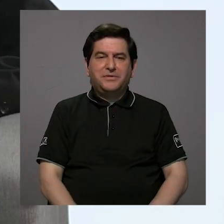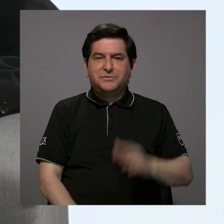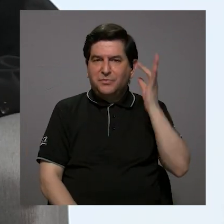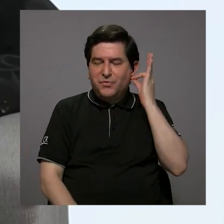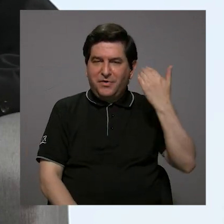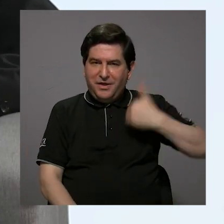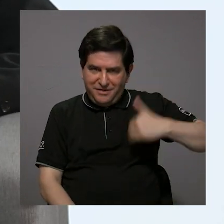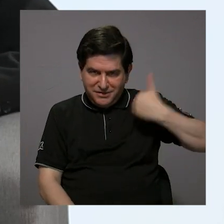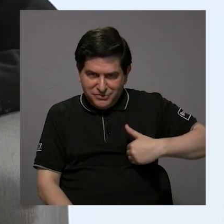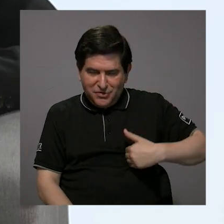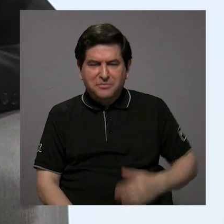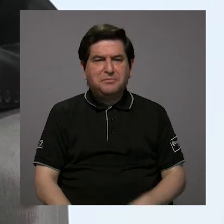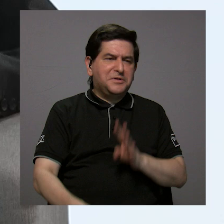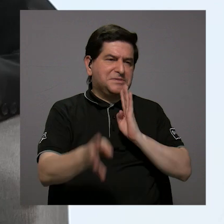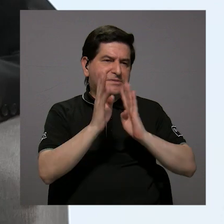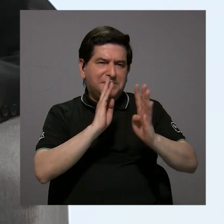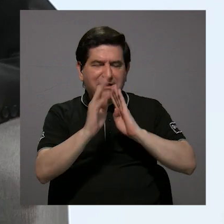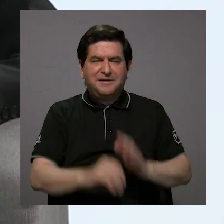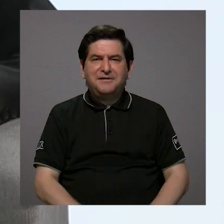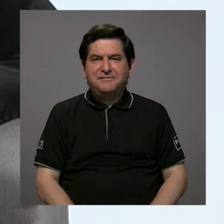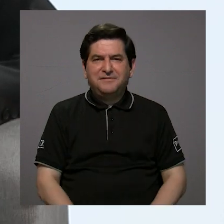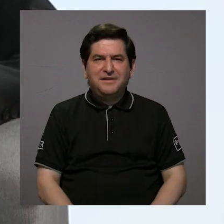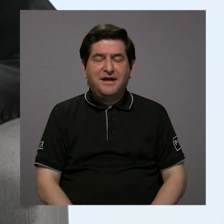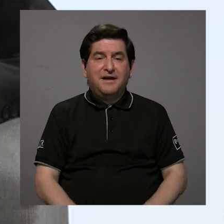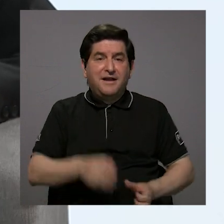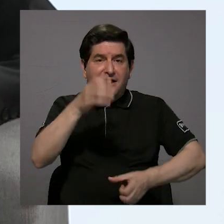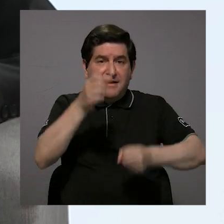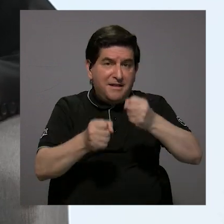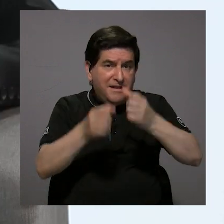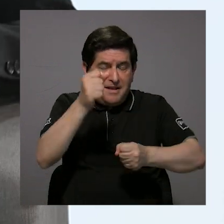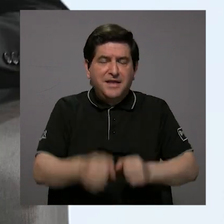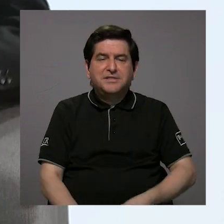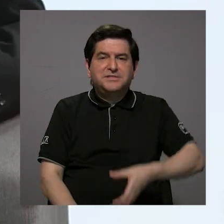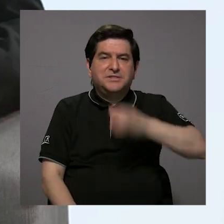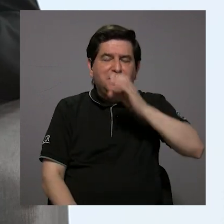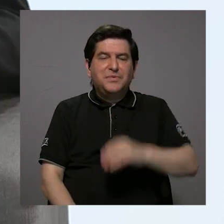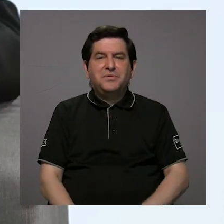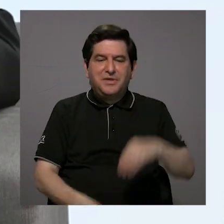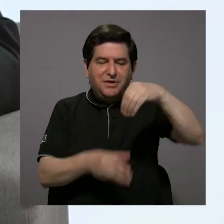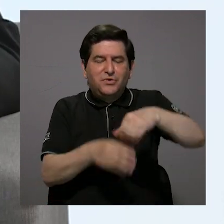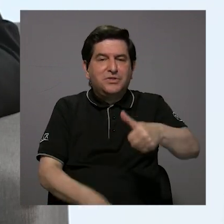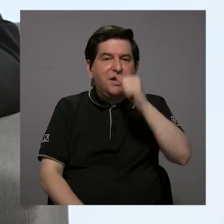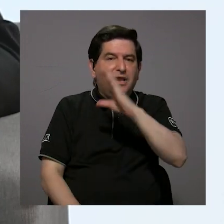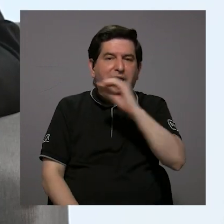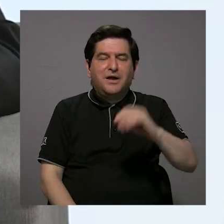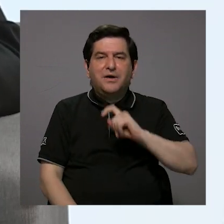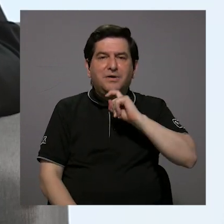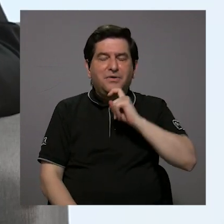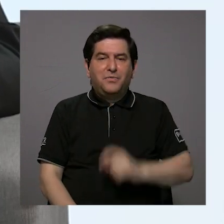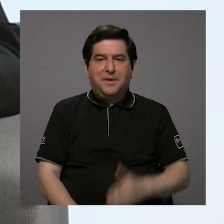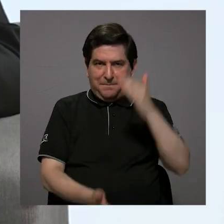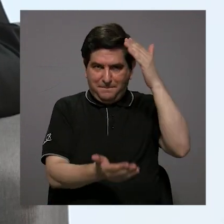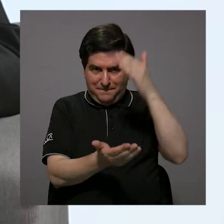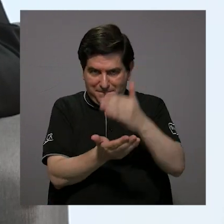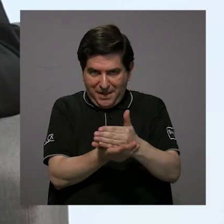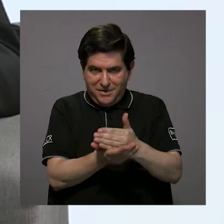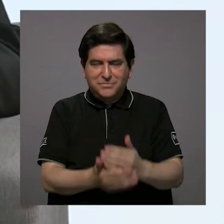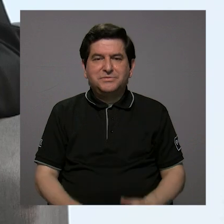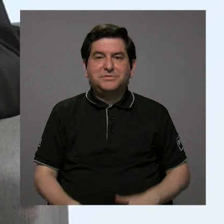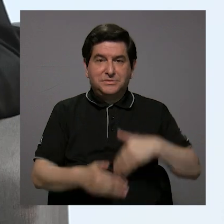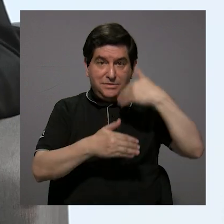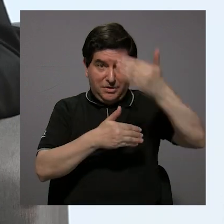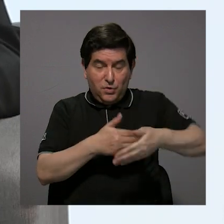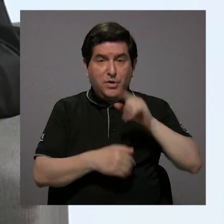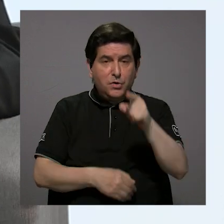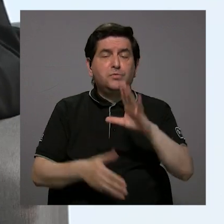y compañeros que íbamos a hablar de la leche como bebida hidratante. Vamos a hacer una pausa, Luis Fernando, pero en